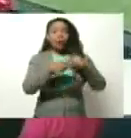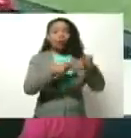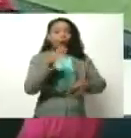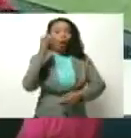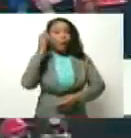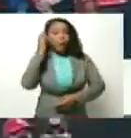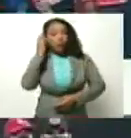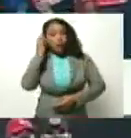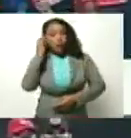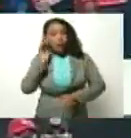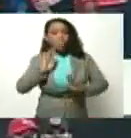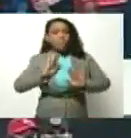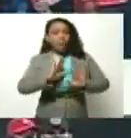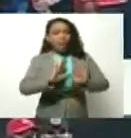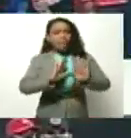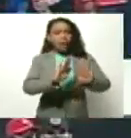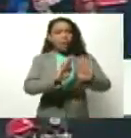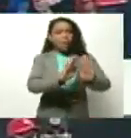empujando